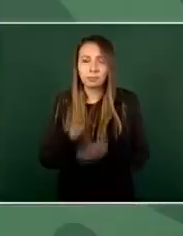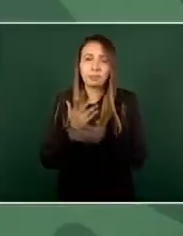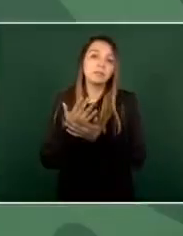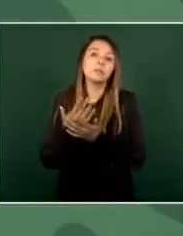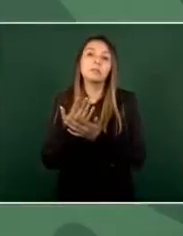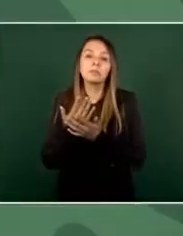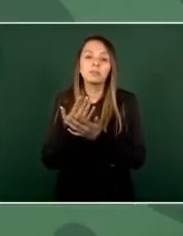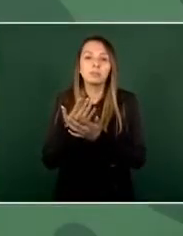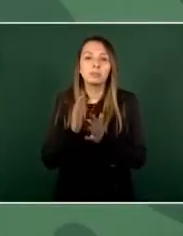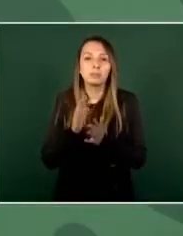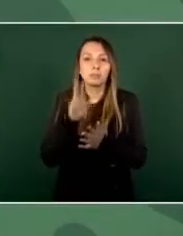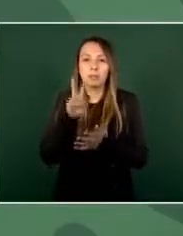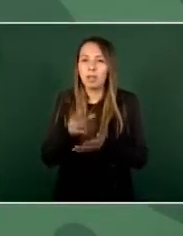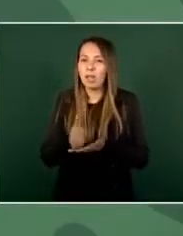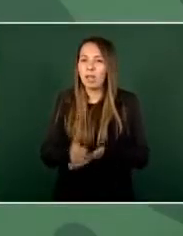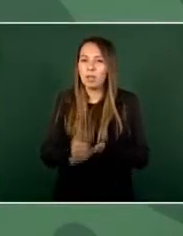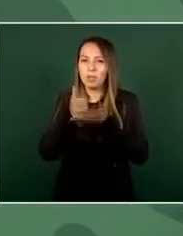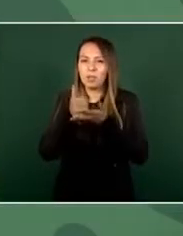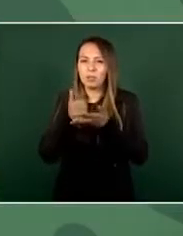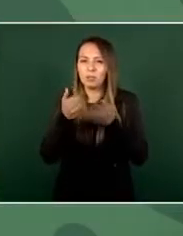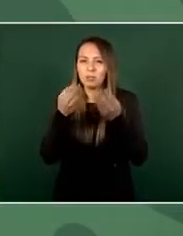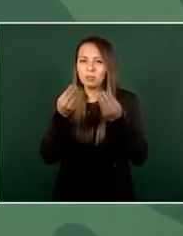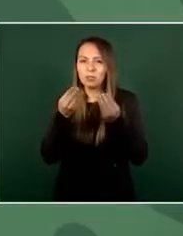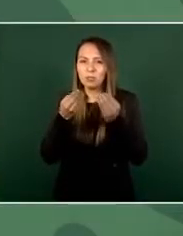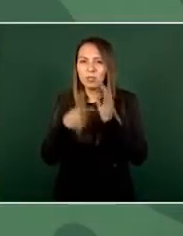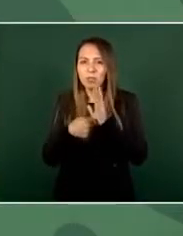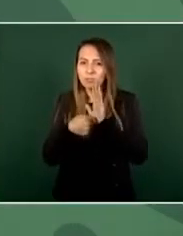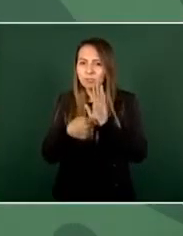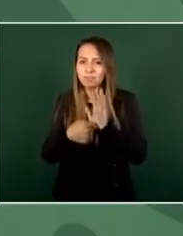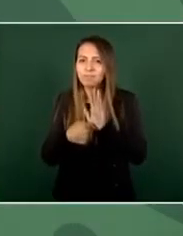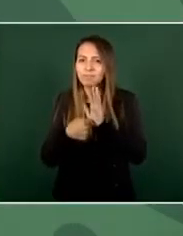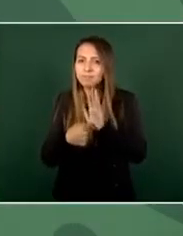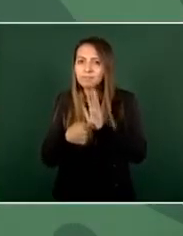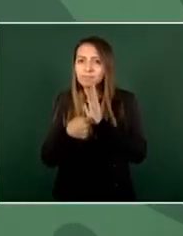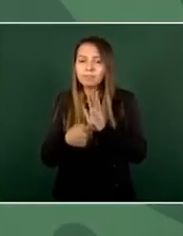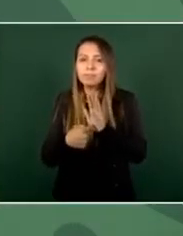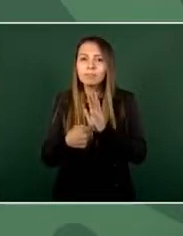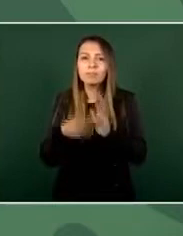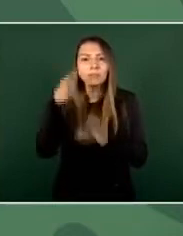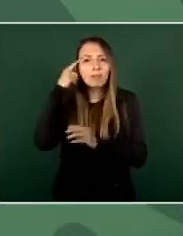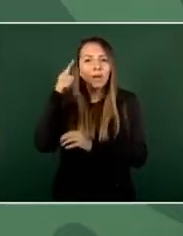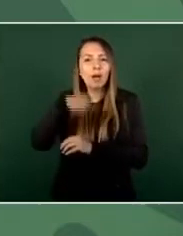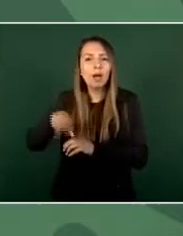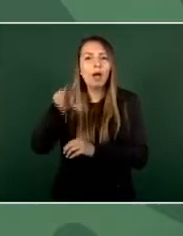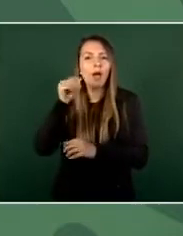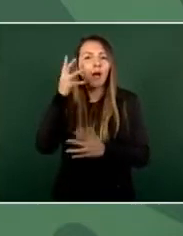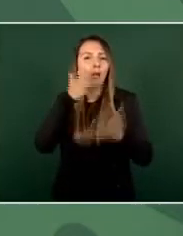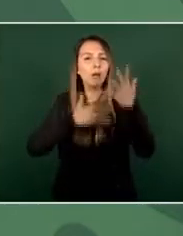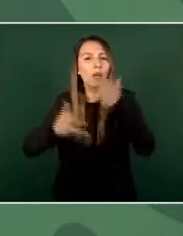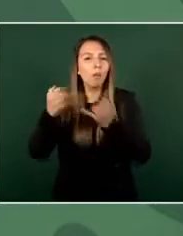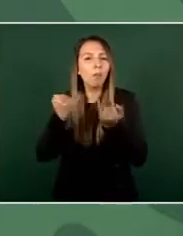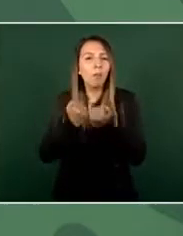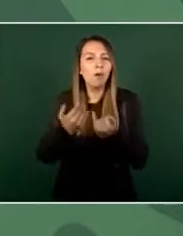porque esto ayuda mucho a qué no nos con funda lamentamos